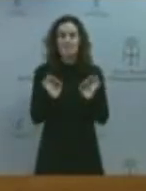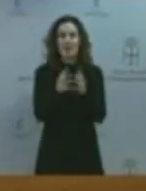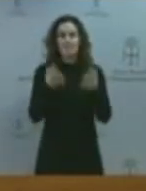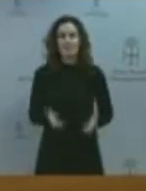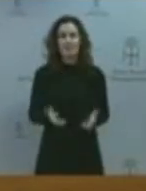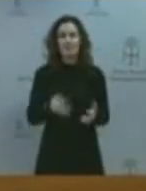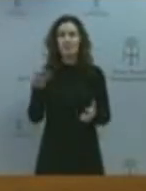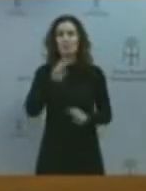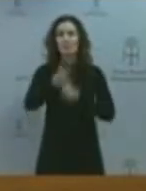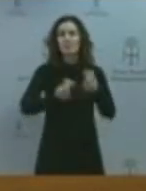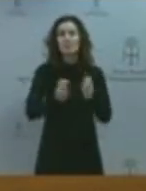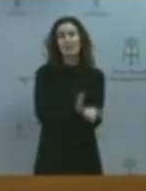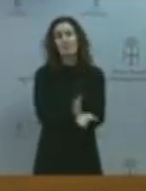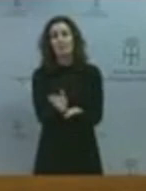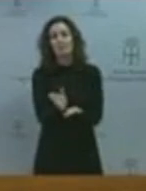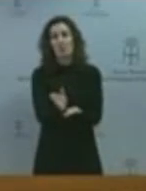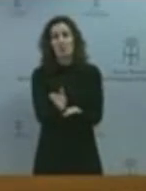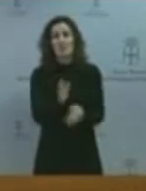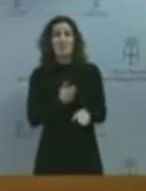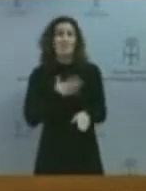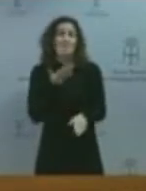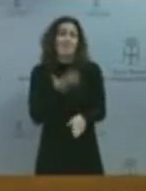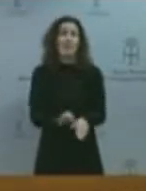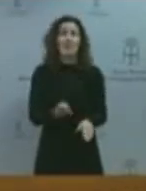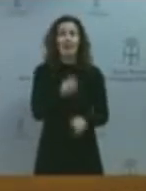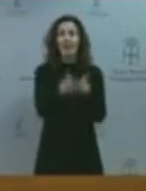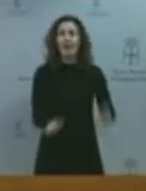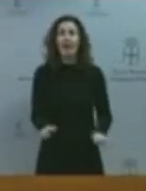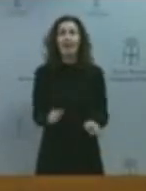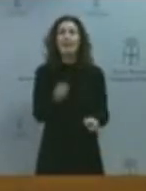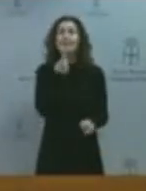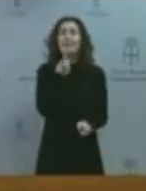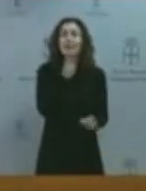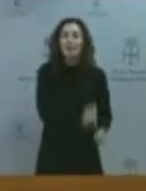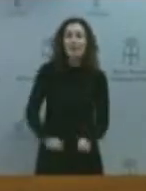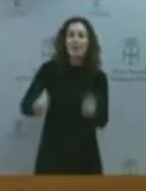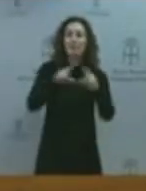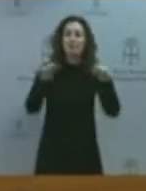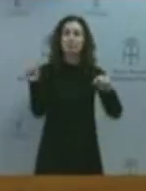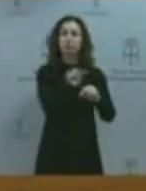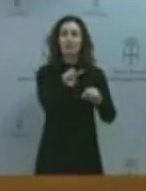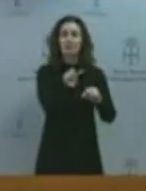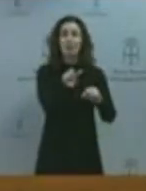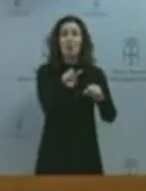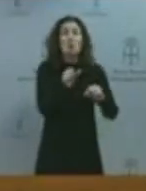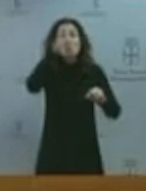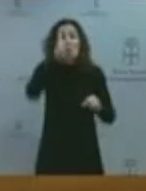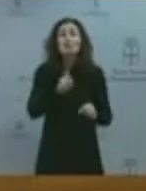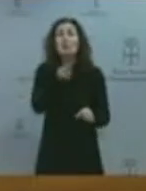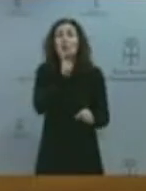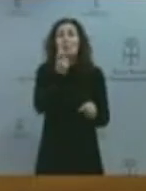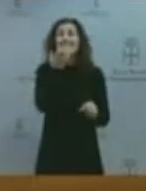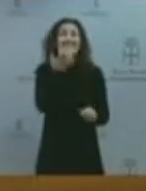poder fer que a xente que diz que está defendendo o occidente de Asturias non sei como la va a defender se non é capaz de falar la lengua